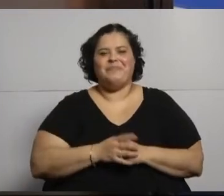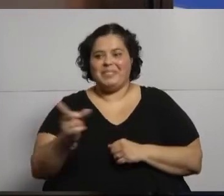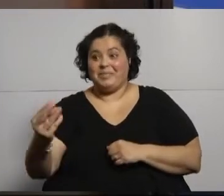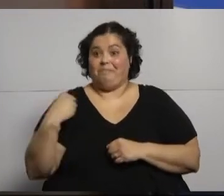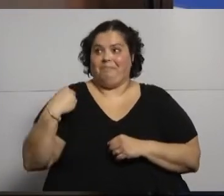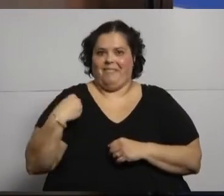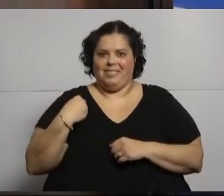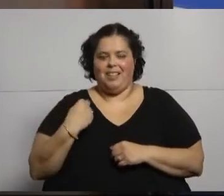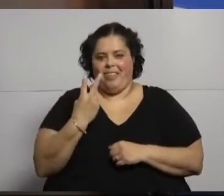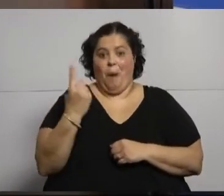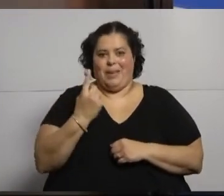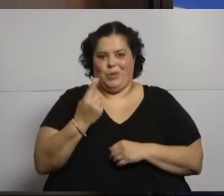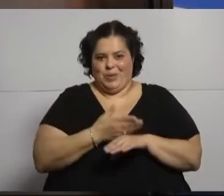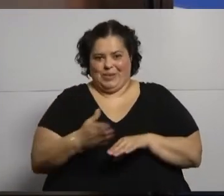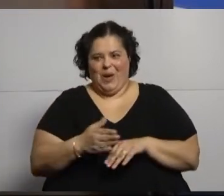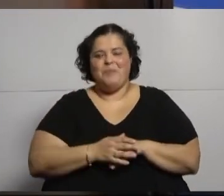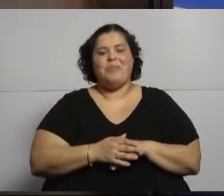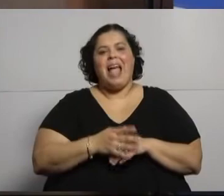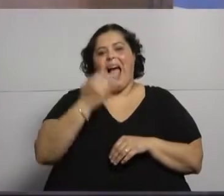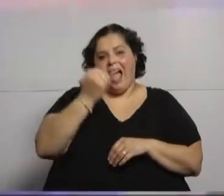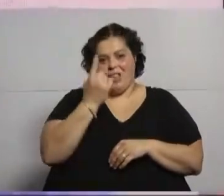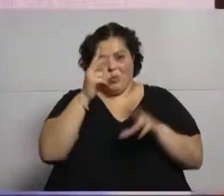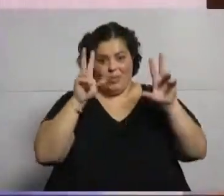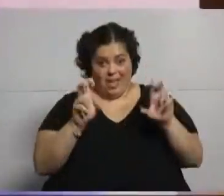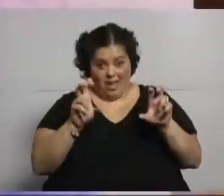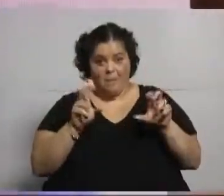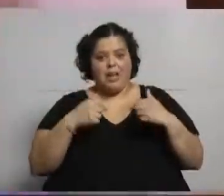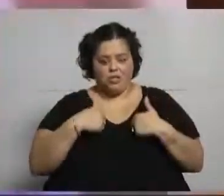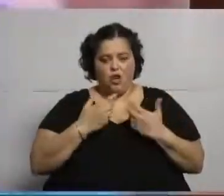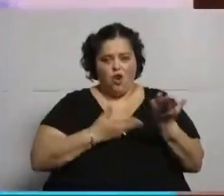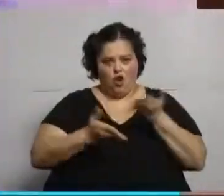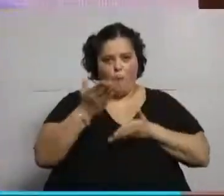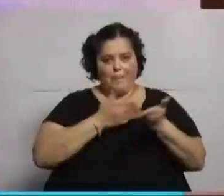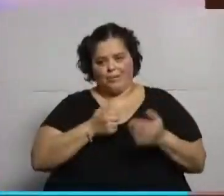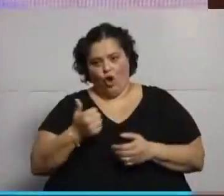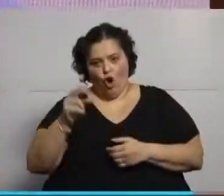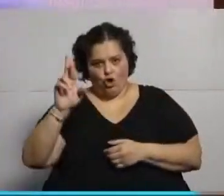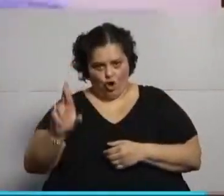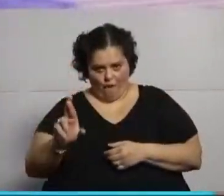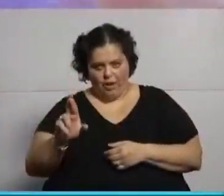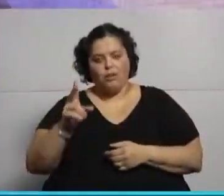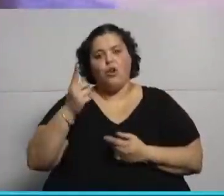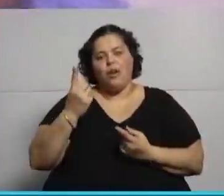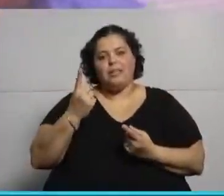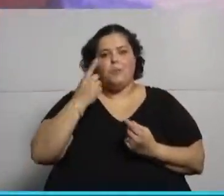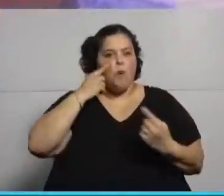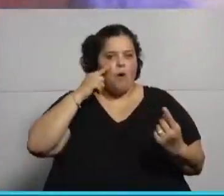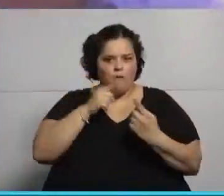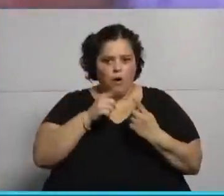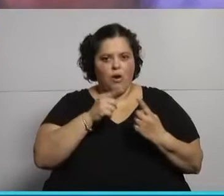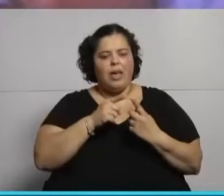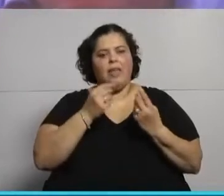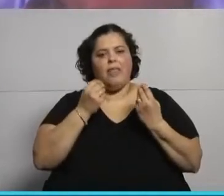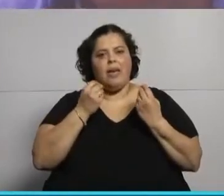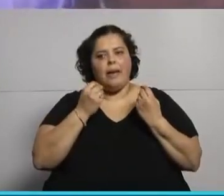saltando. Hay un tema que creo que comparto con Roberto plenamente y es el enfoque, digamos, omnicanal que nos